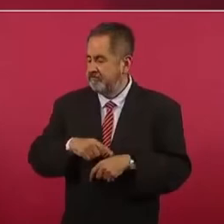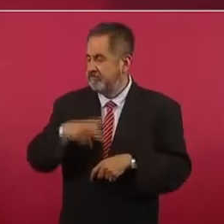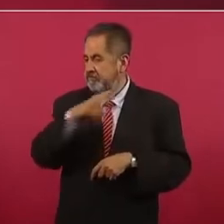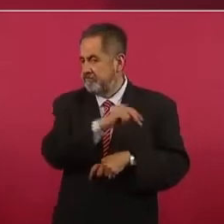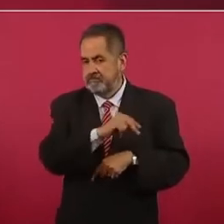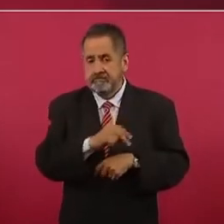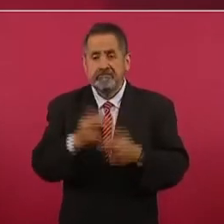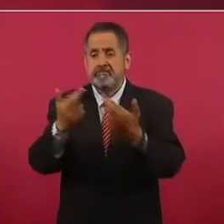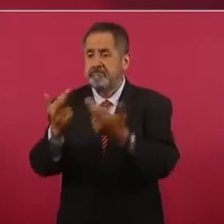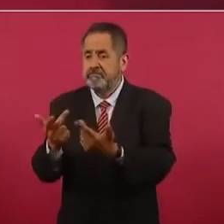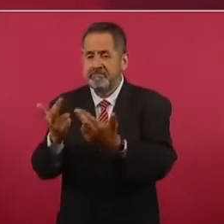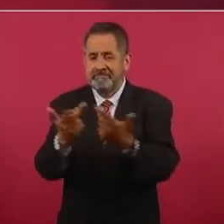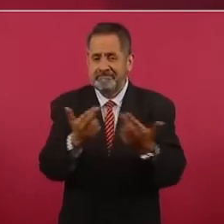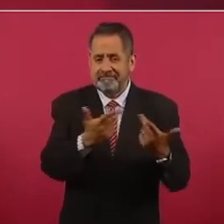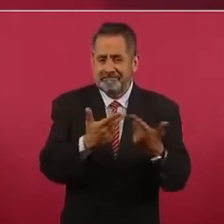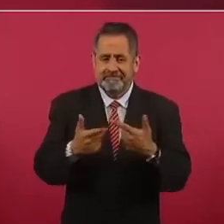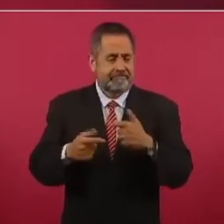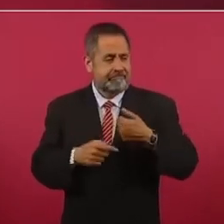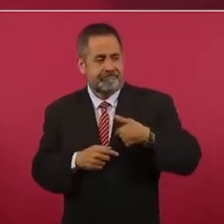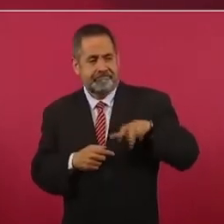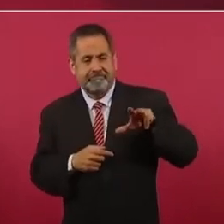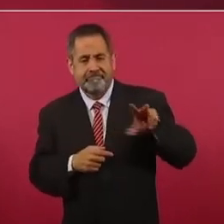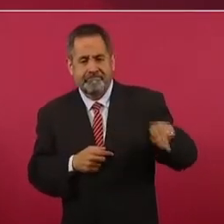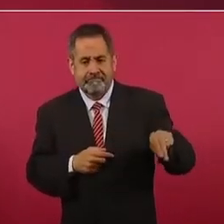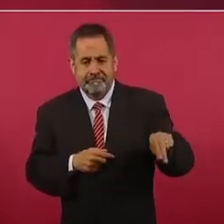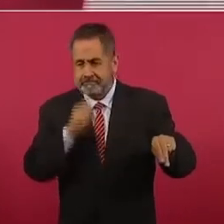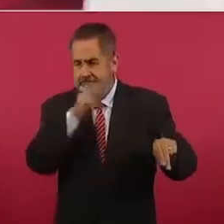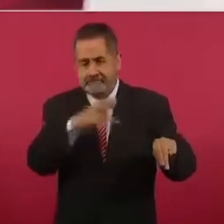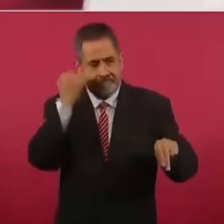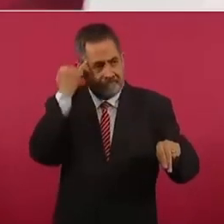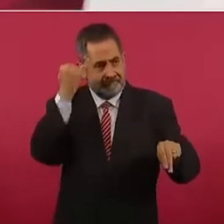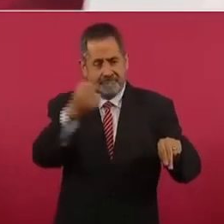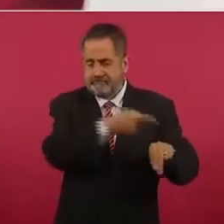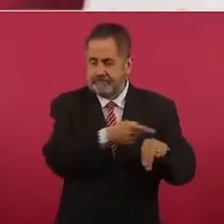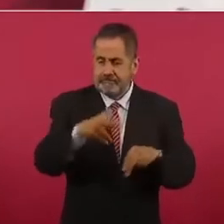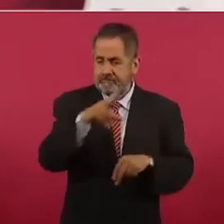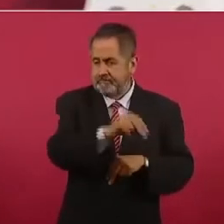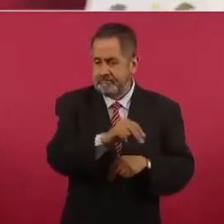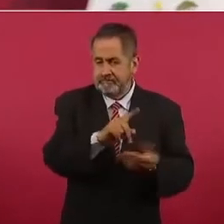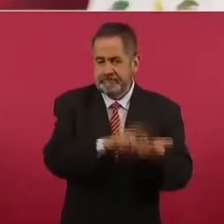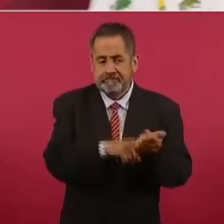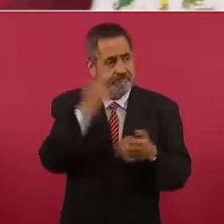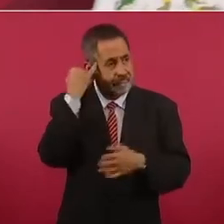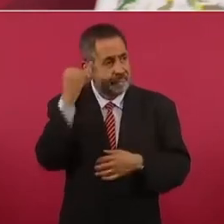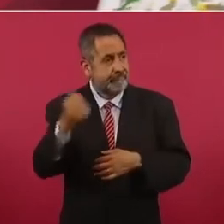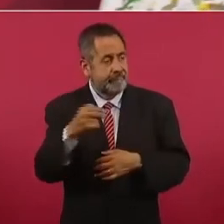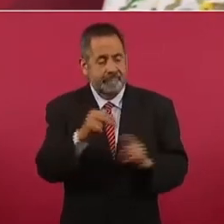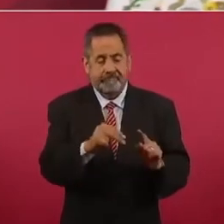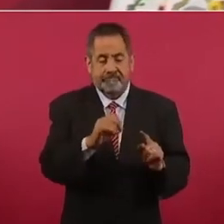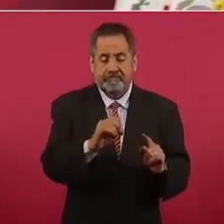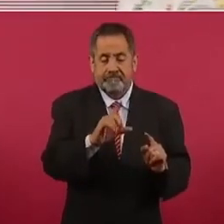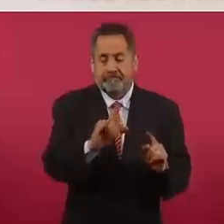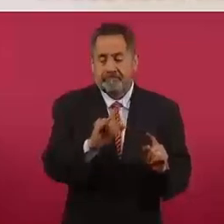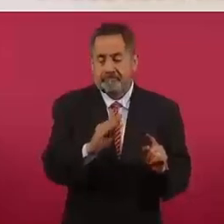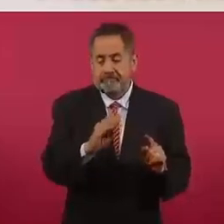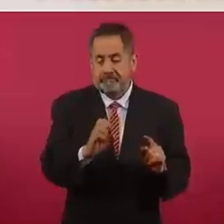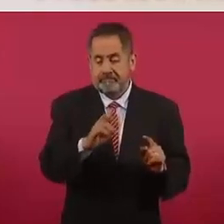seguir con la misma política neoliberal en el sector